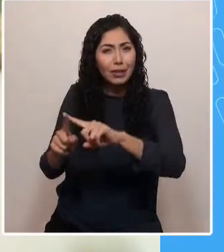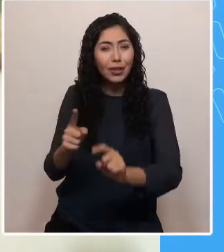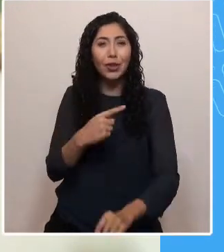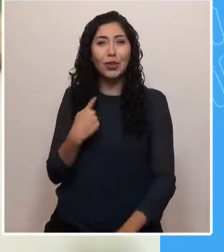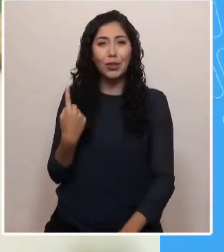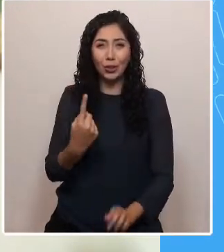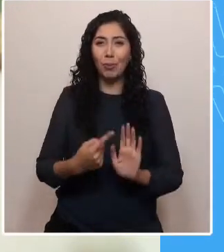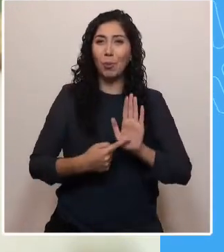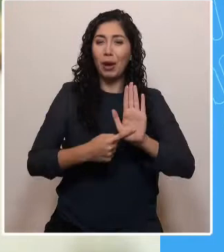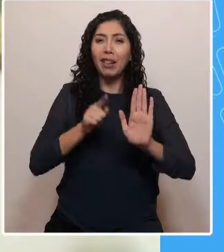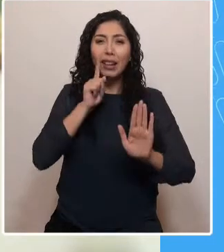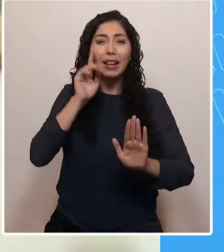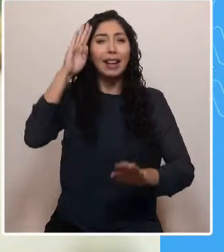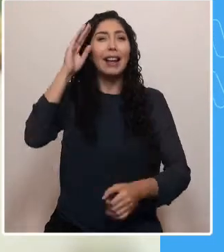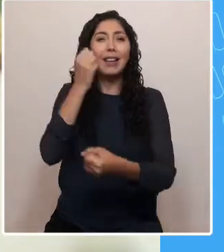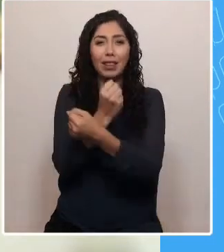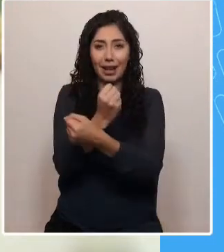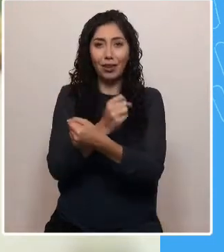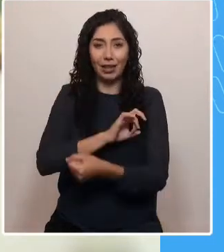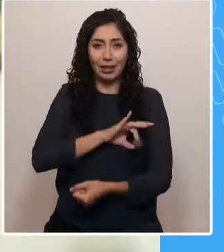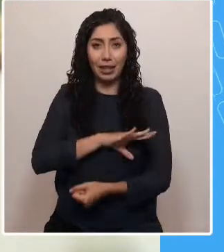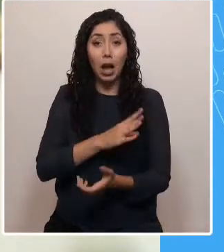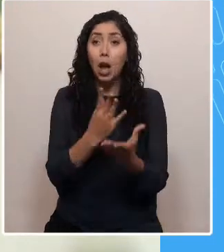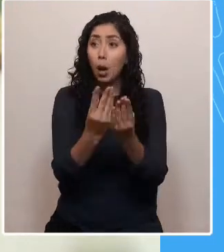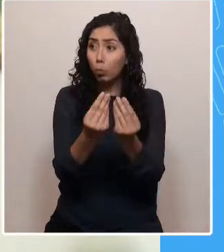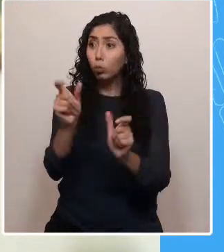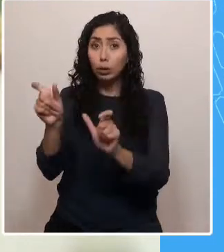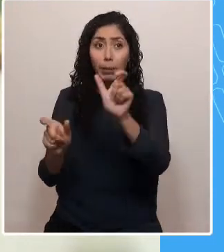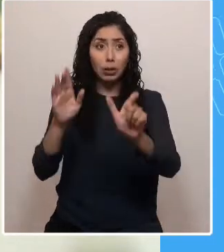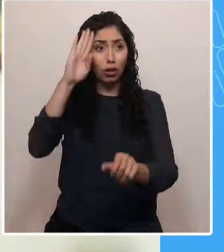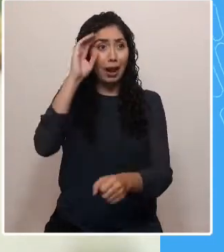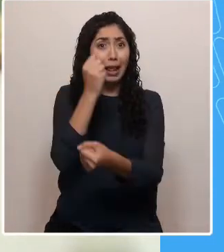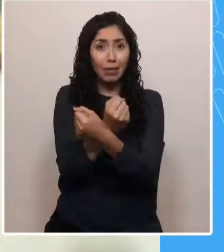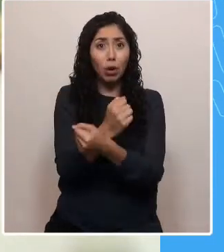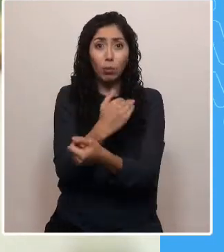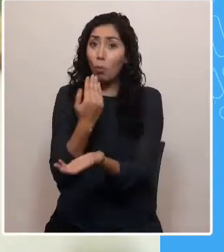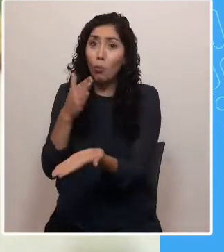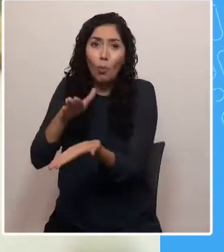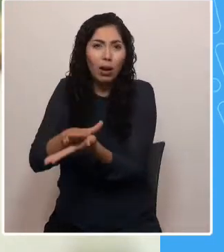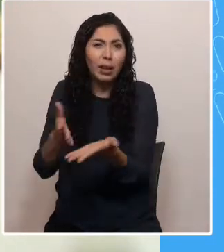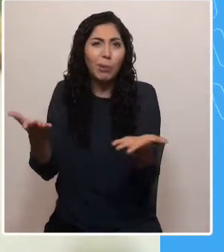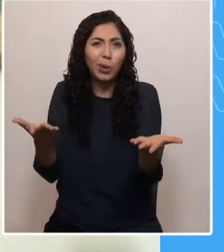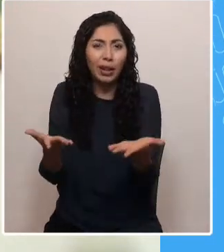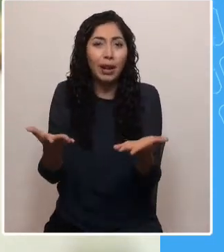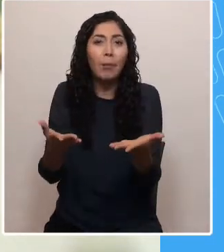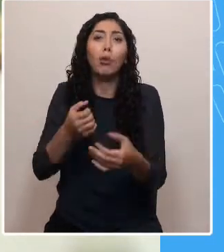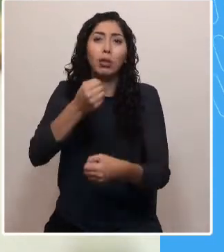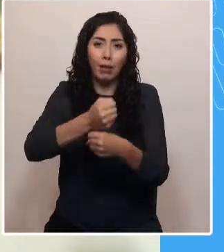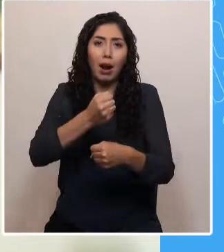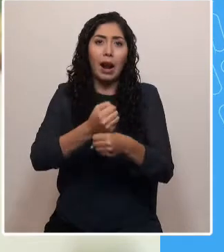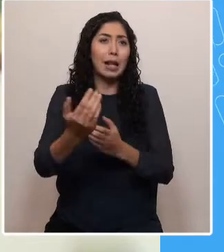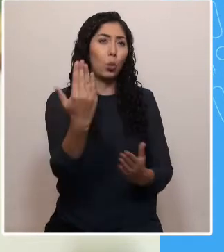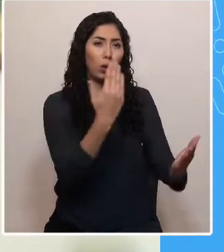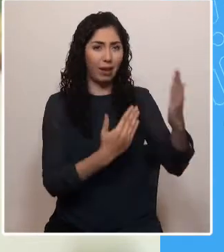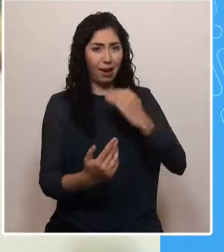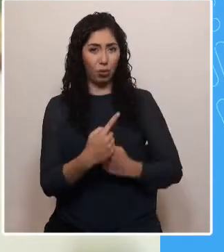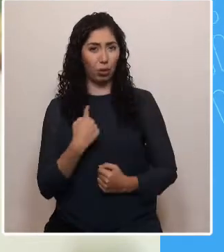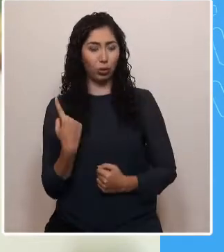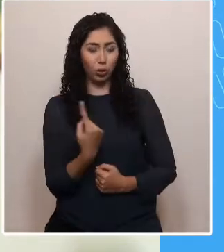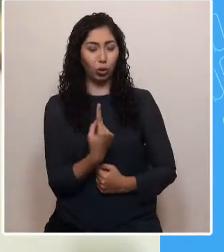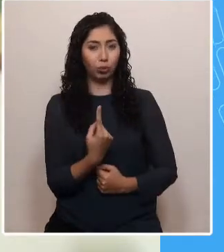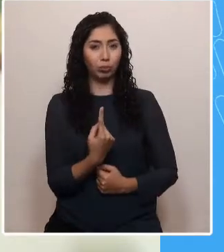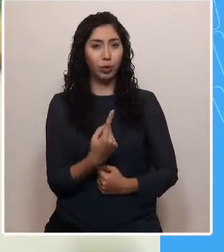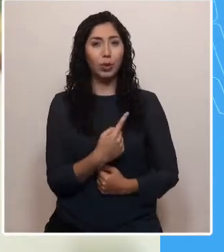carabineros de la nación. Muchos carabineros han dado su vida por cumplir su deber y protegernos, y extendemos nuestro homenaje